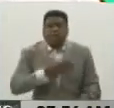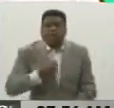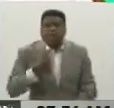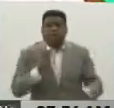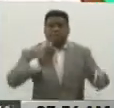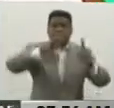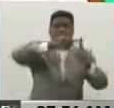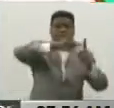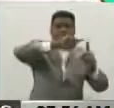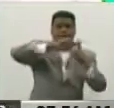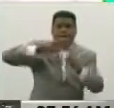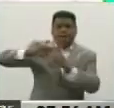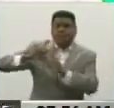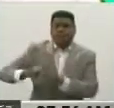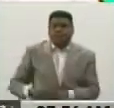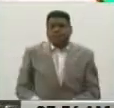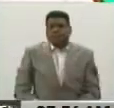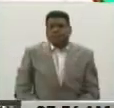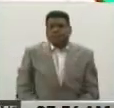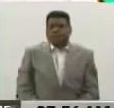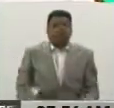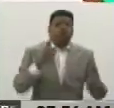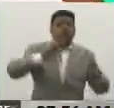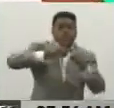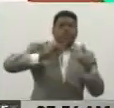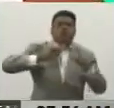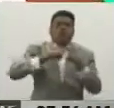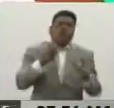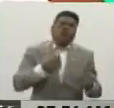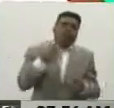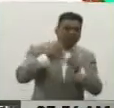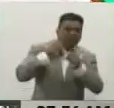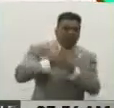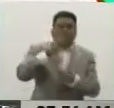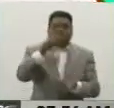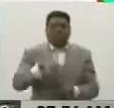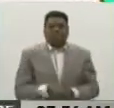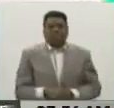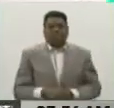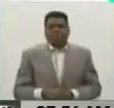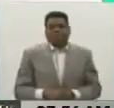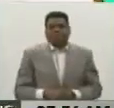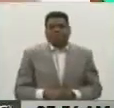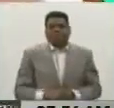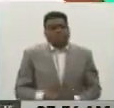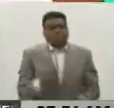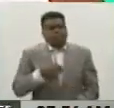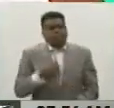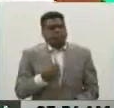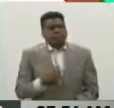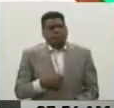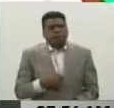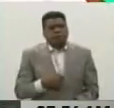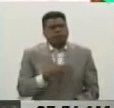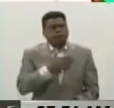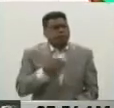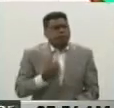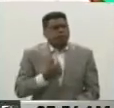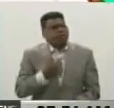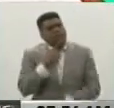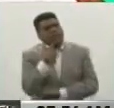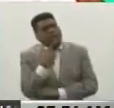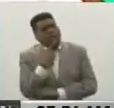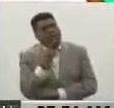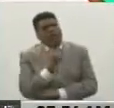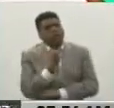la batalla para llevarle la formación a otros compañeros que no la tienen, que incluso que los que dicen yo quiero que me formen en esto. Hay